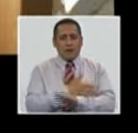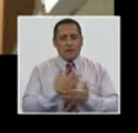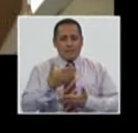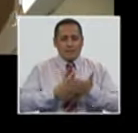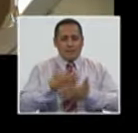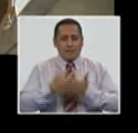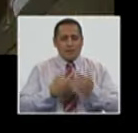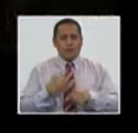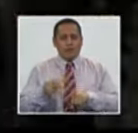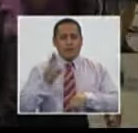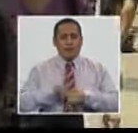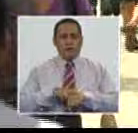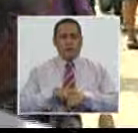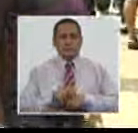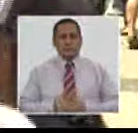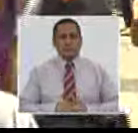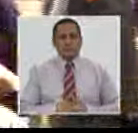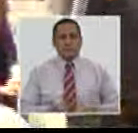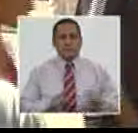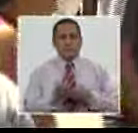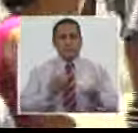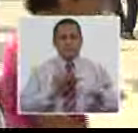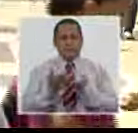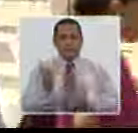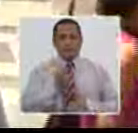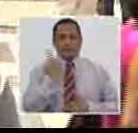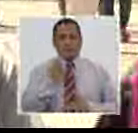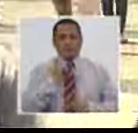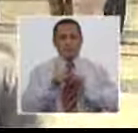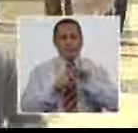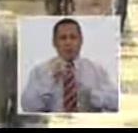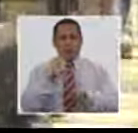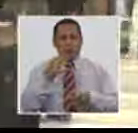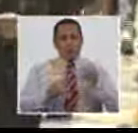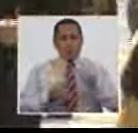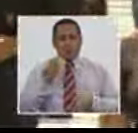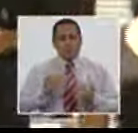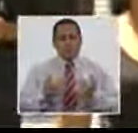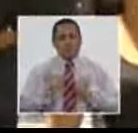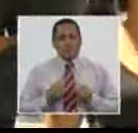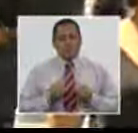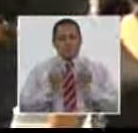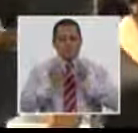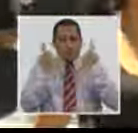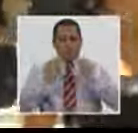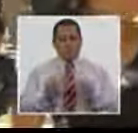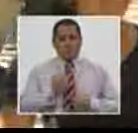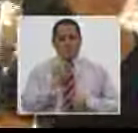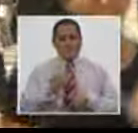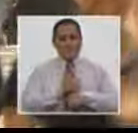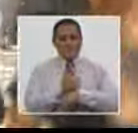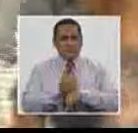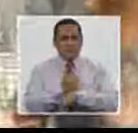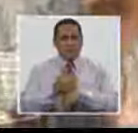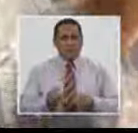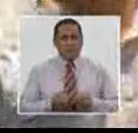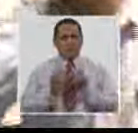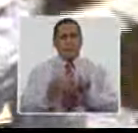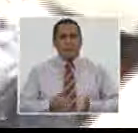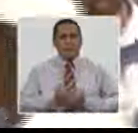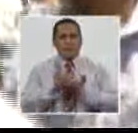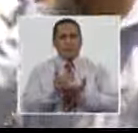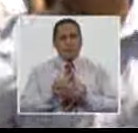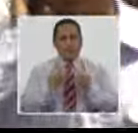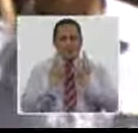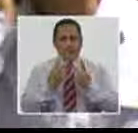al papeleo común el servicio de la consultoría jurídica tiene como objeto el asesoramiento para